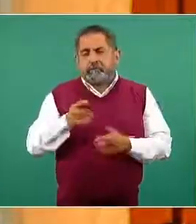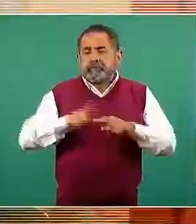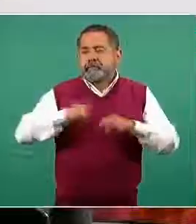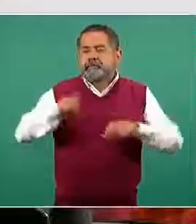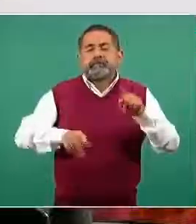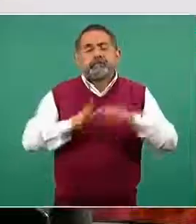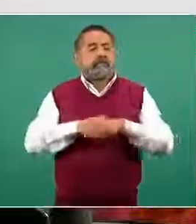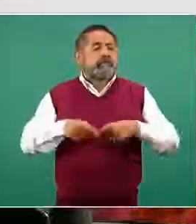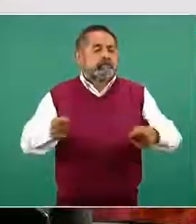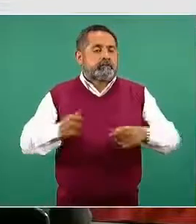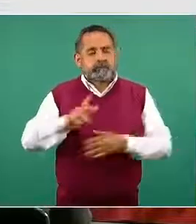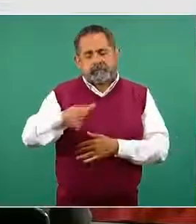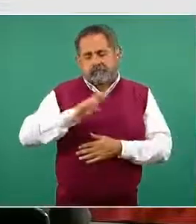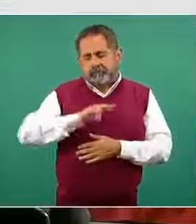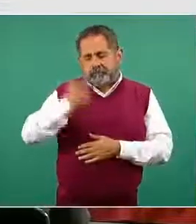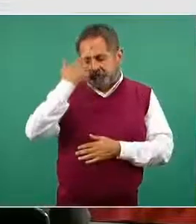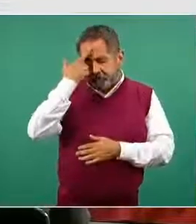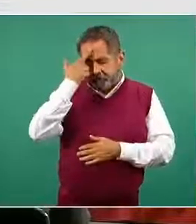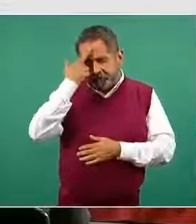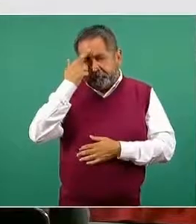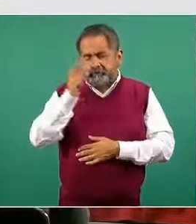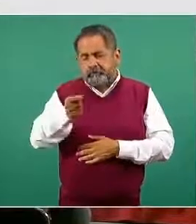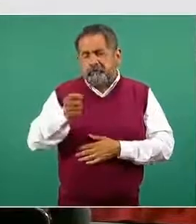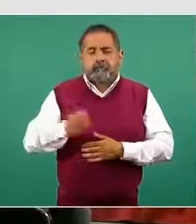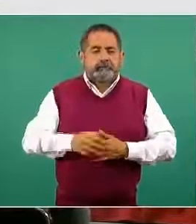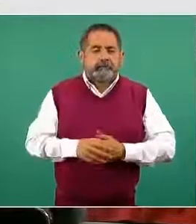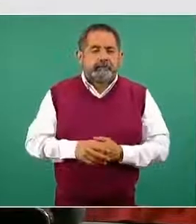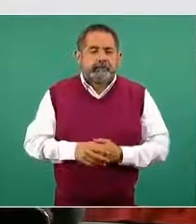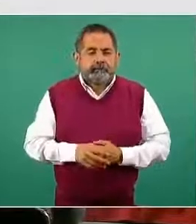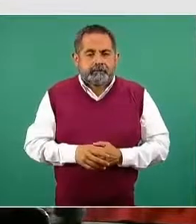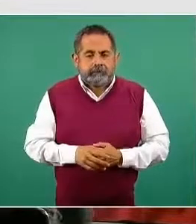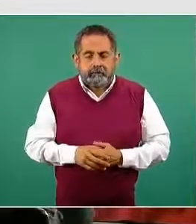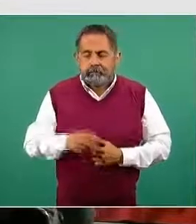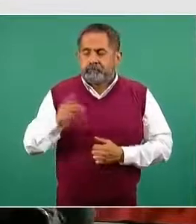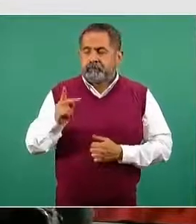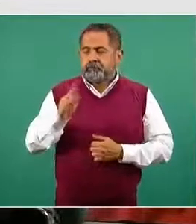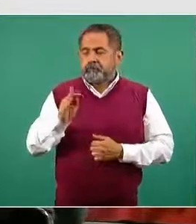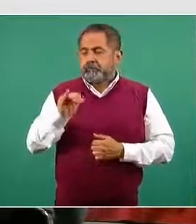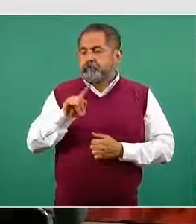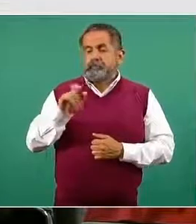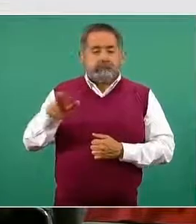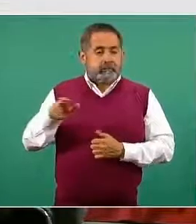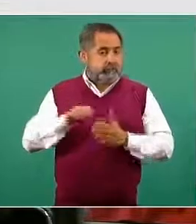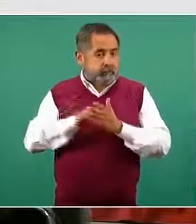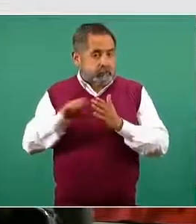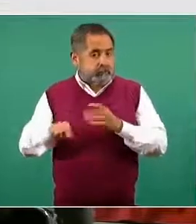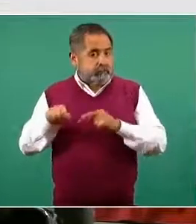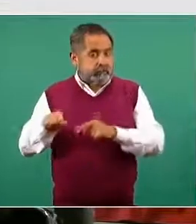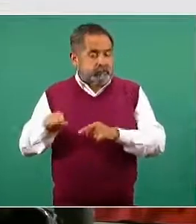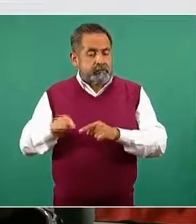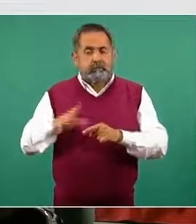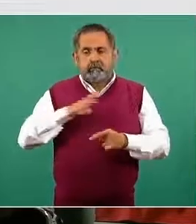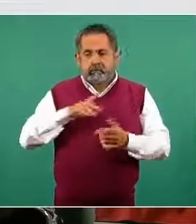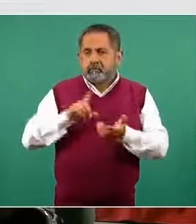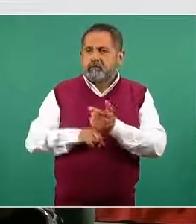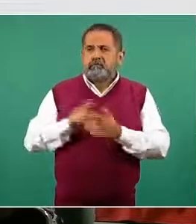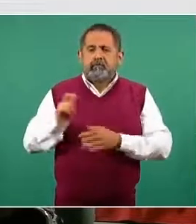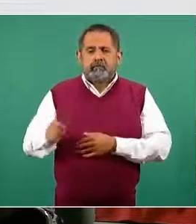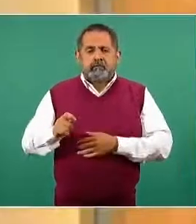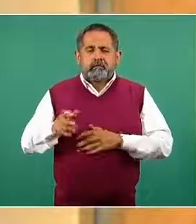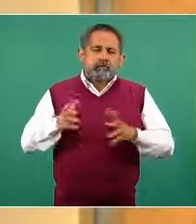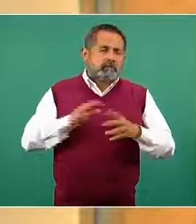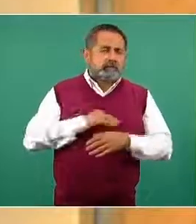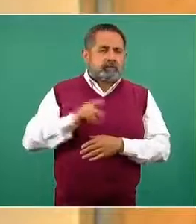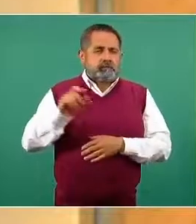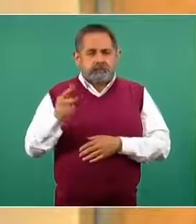recibido. Hay que recordar que Pfizer, por ejemplo, la vacuna de Pfizer tiene un rango de